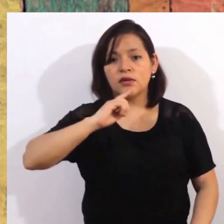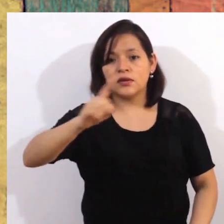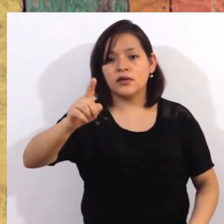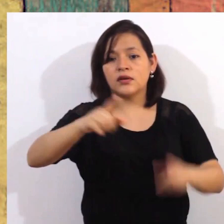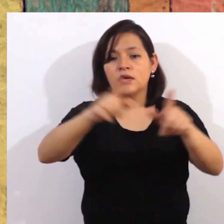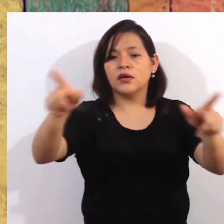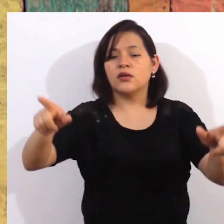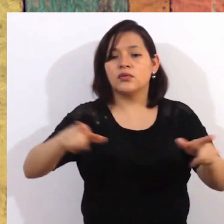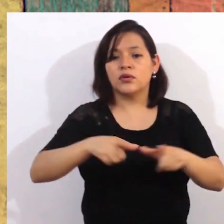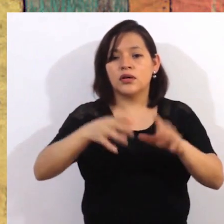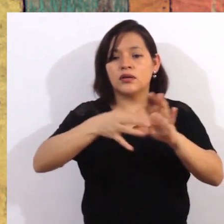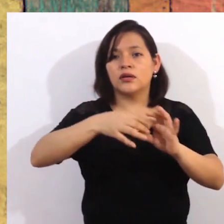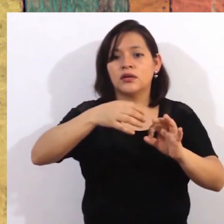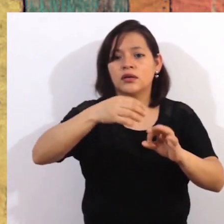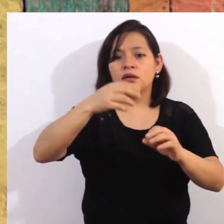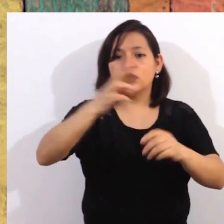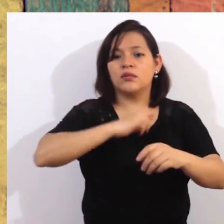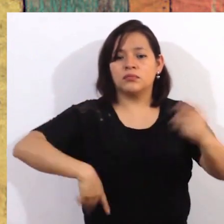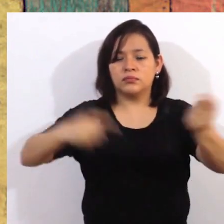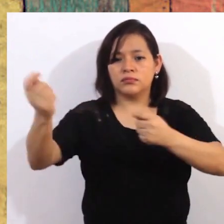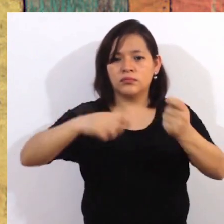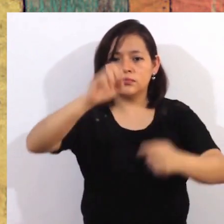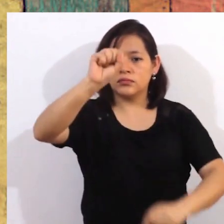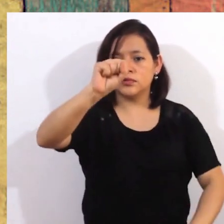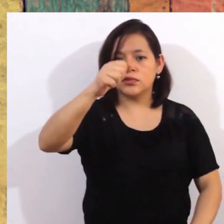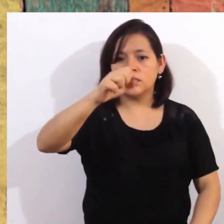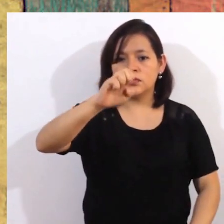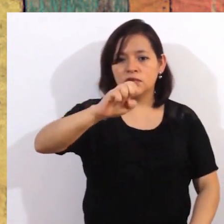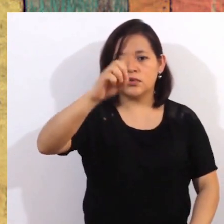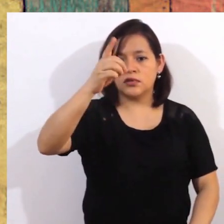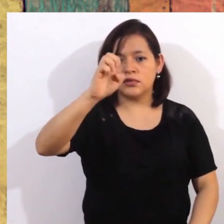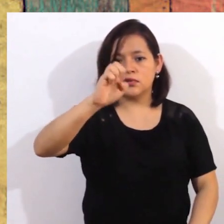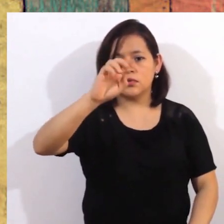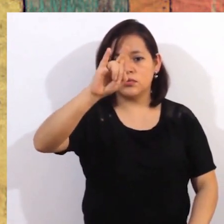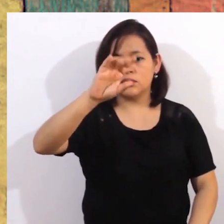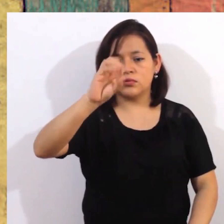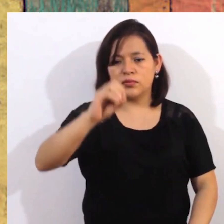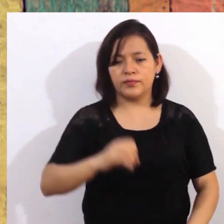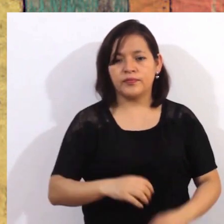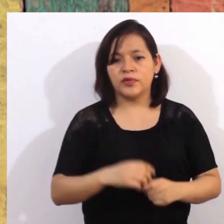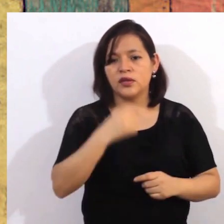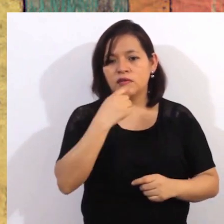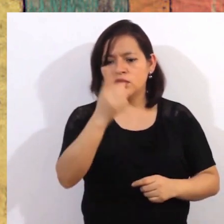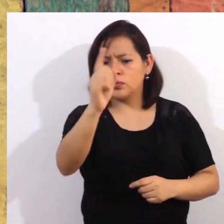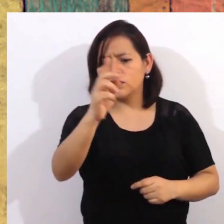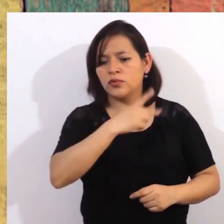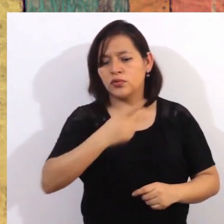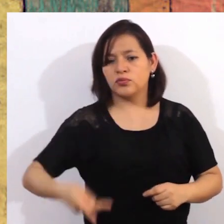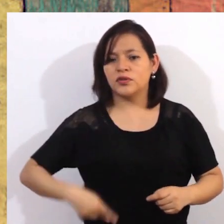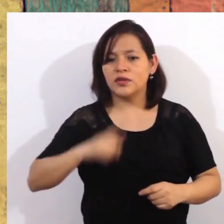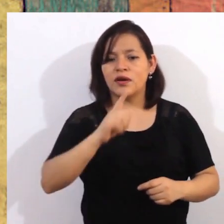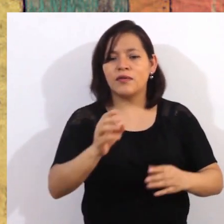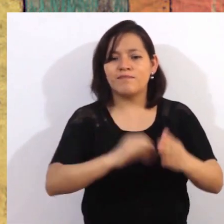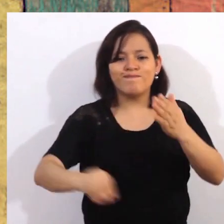obviamente, a los Seleucos. Se hará fuerte el rey del sur, mas uno de sus príncipes será más fuerte que